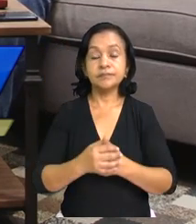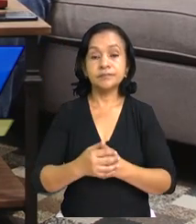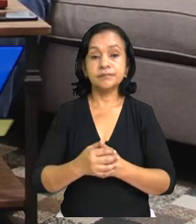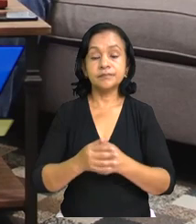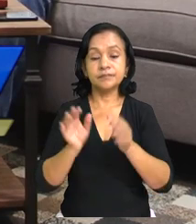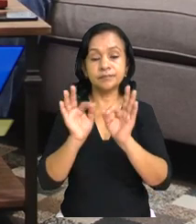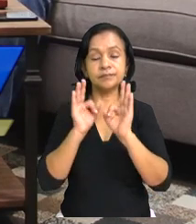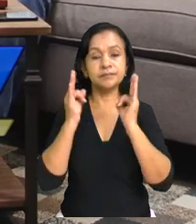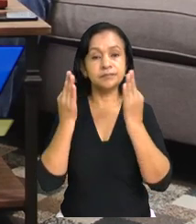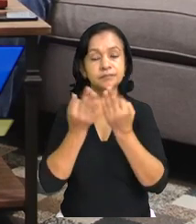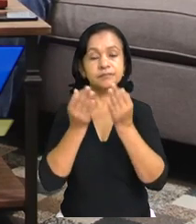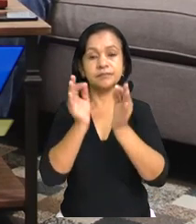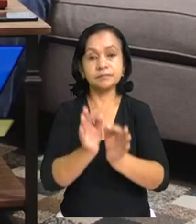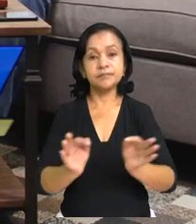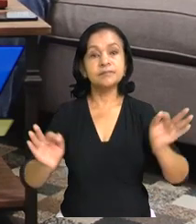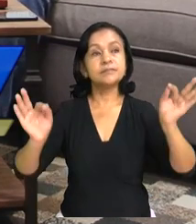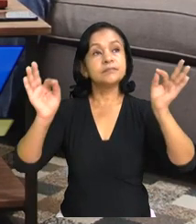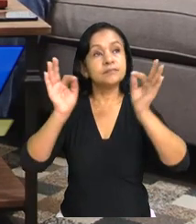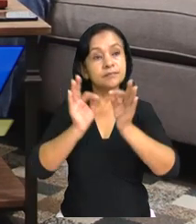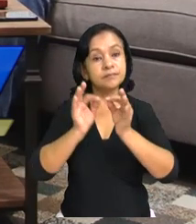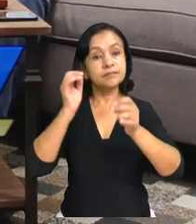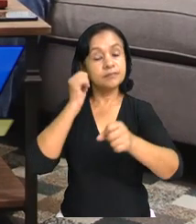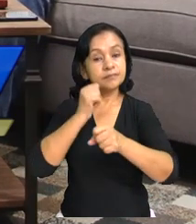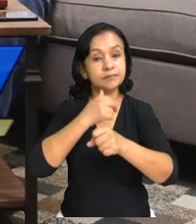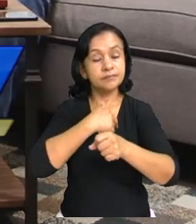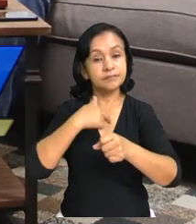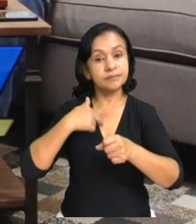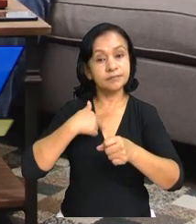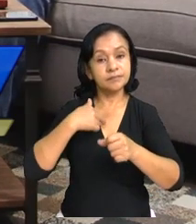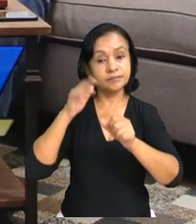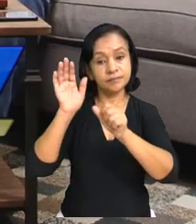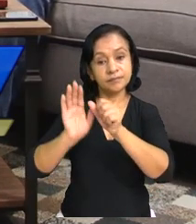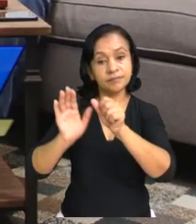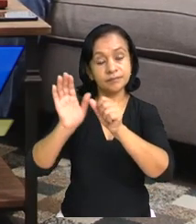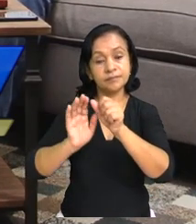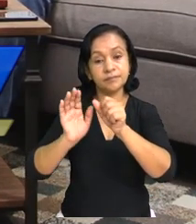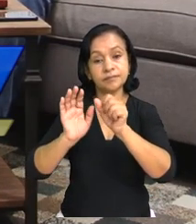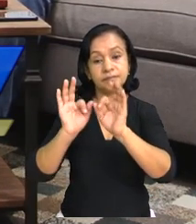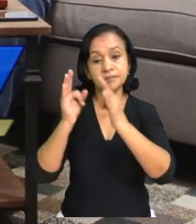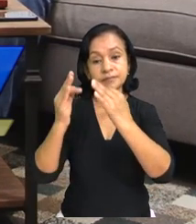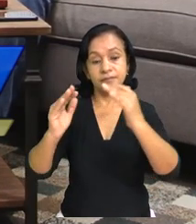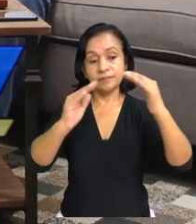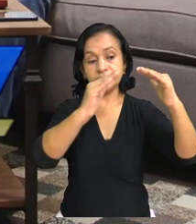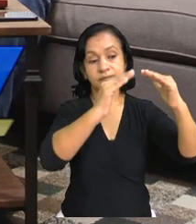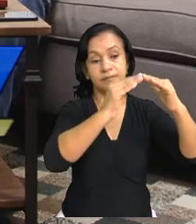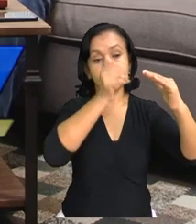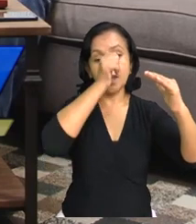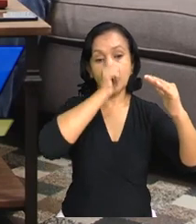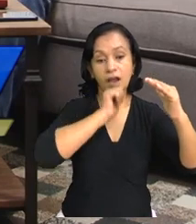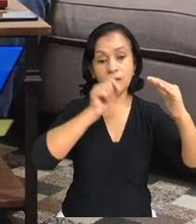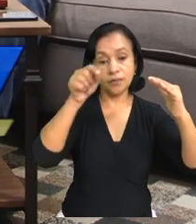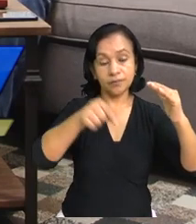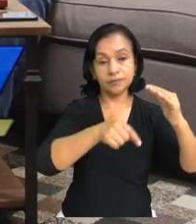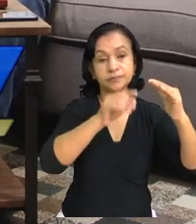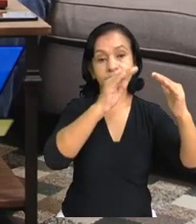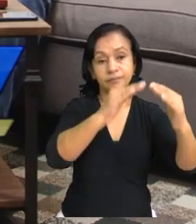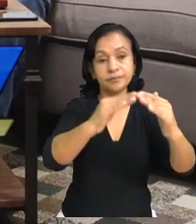la familia es el factor fundamental. ¿Por qué? Porque a cada familia le llega una conexión, que le llamamos conexión